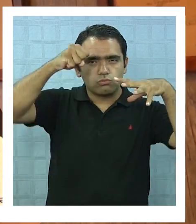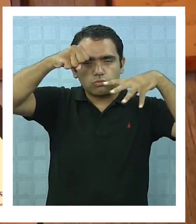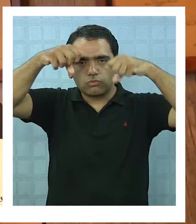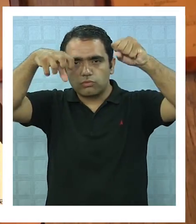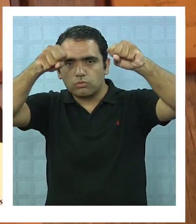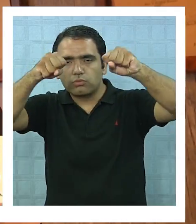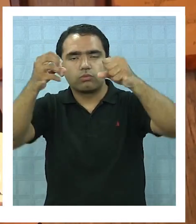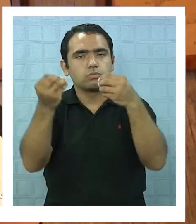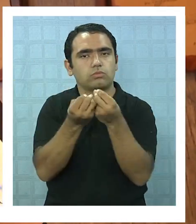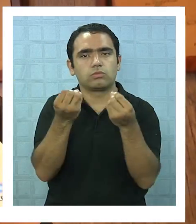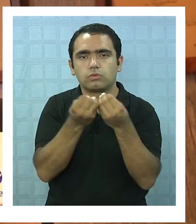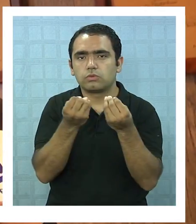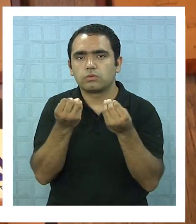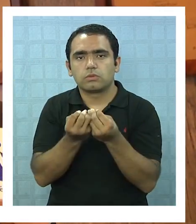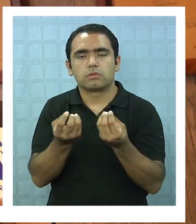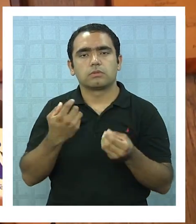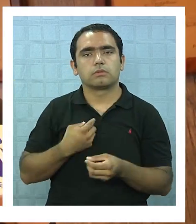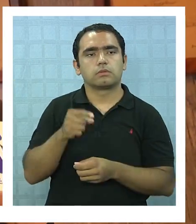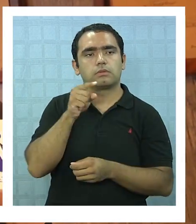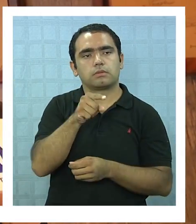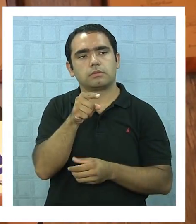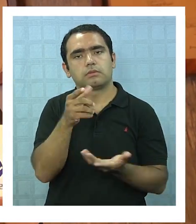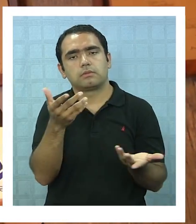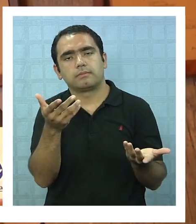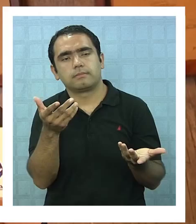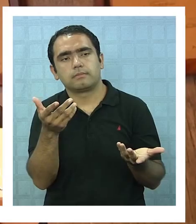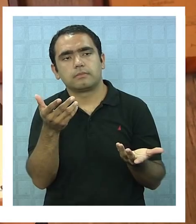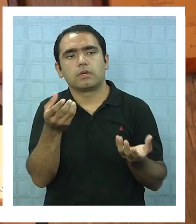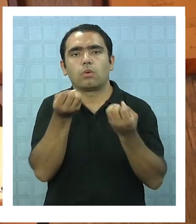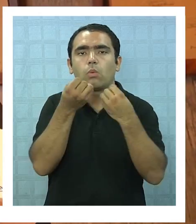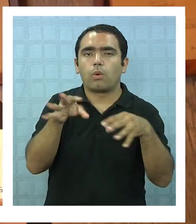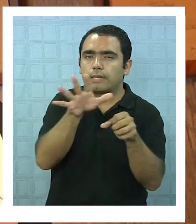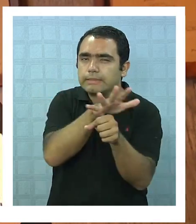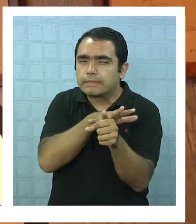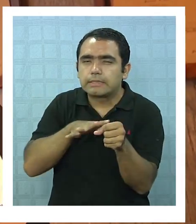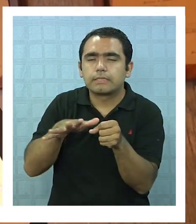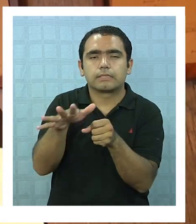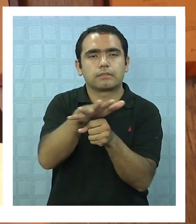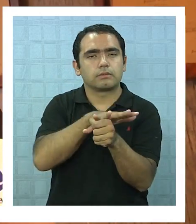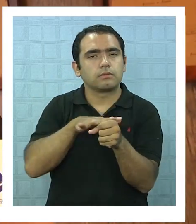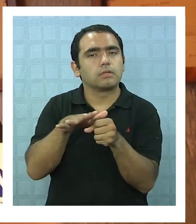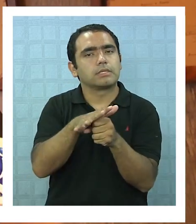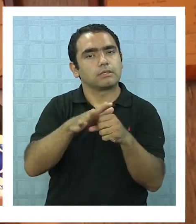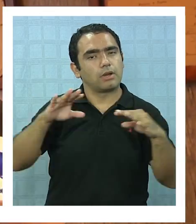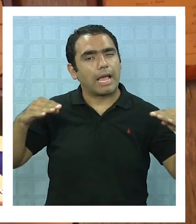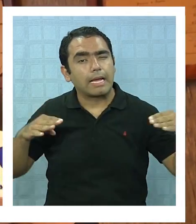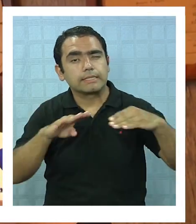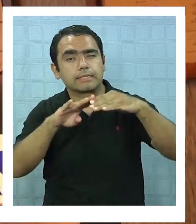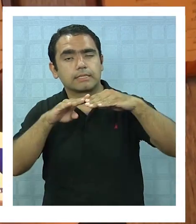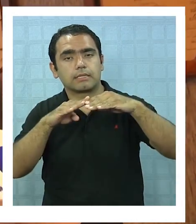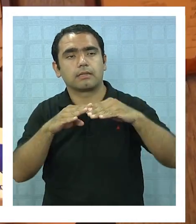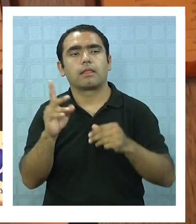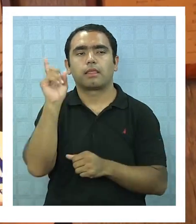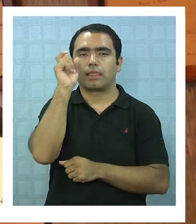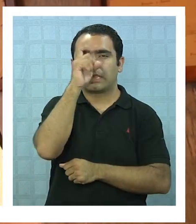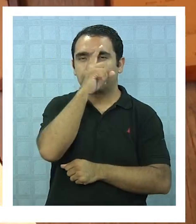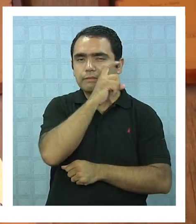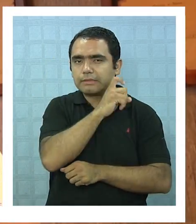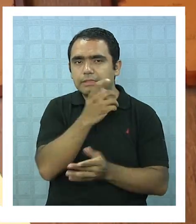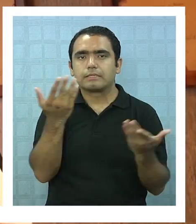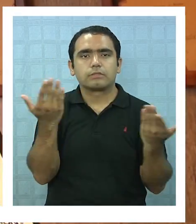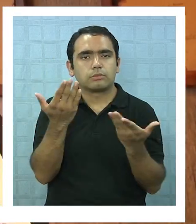plena, por decirlo así. Por lo tanto, cualquier situación que se produzca con algún tipo de accidente, es muy